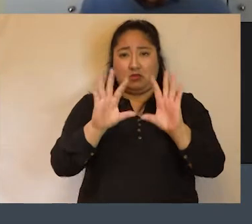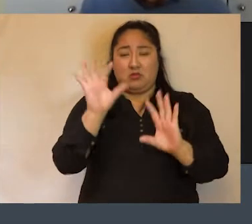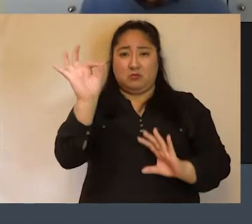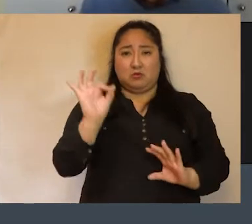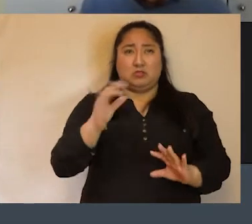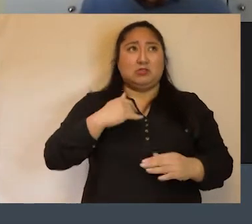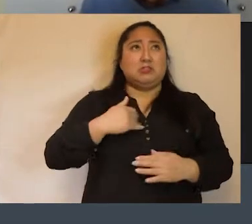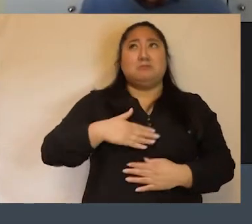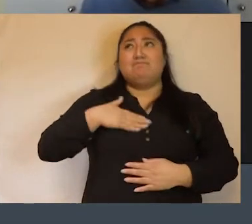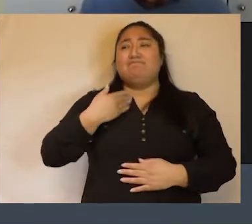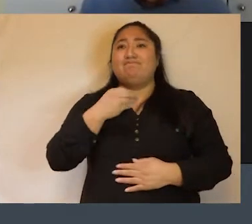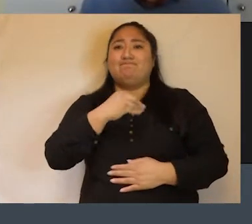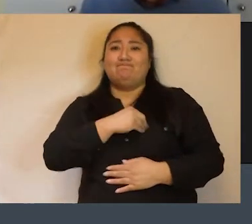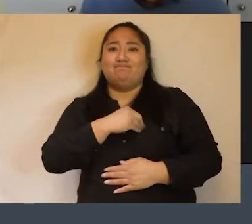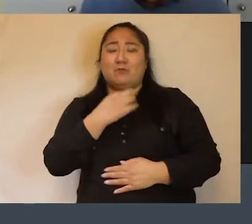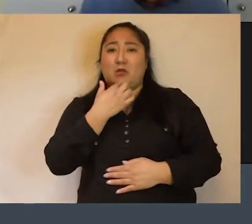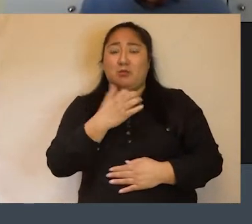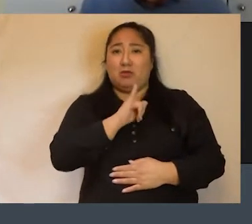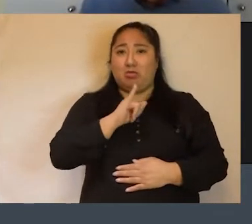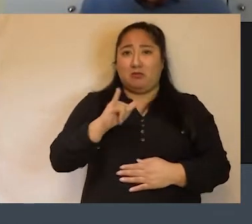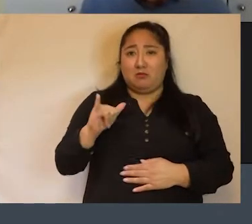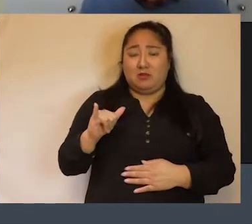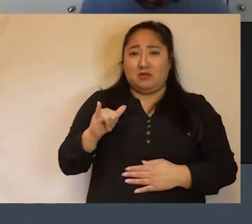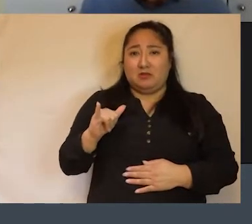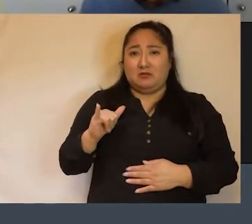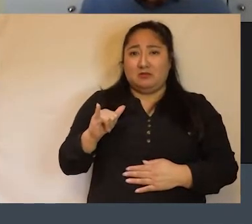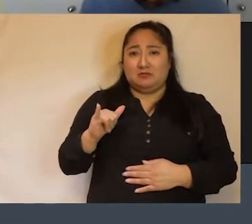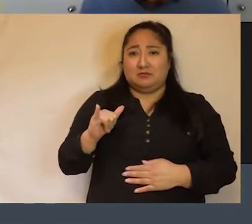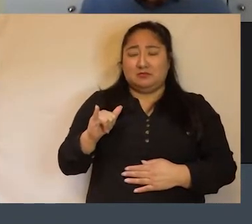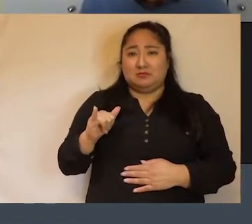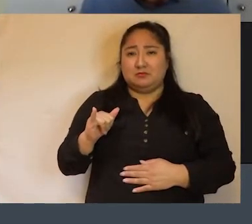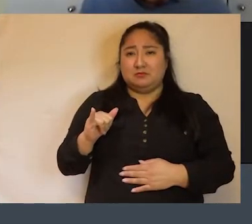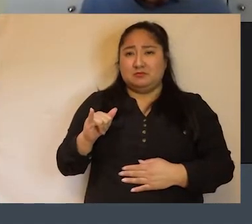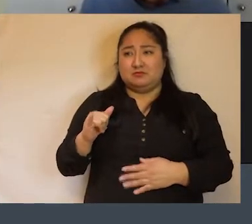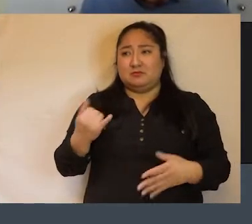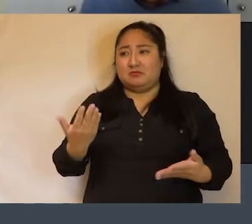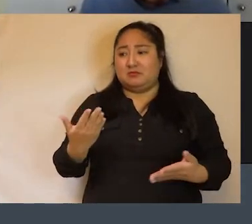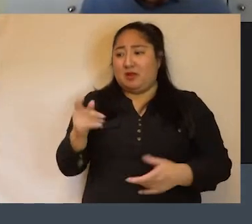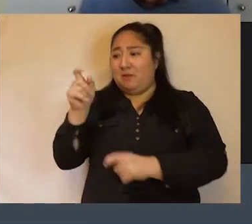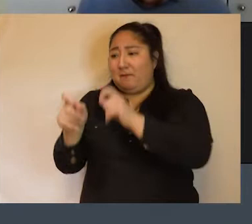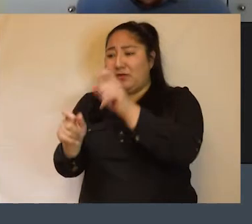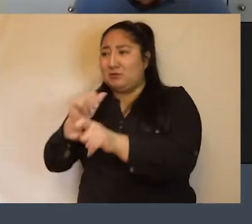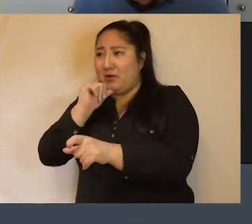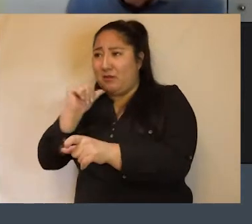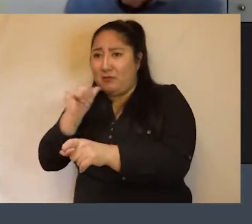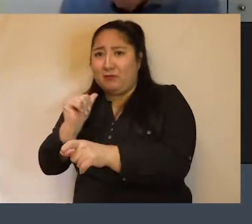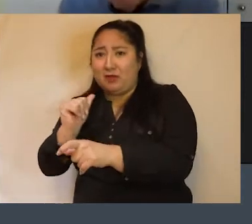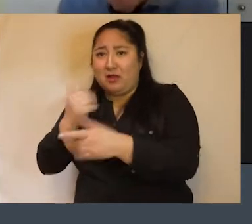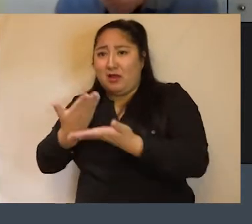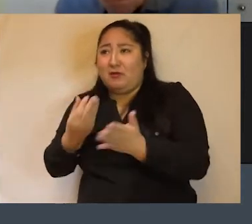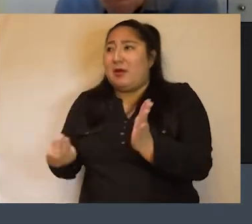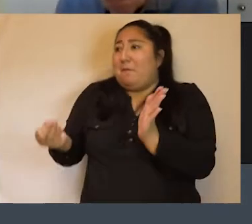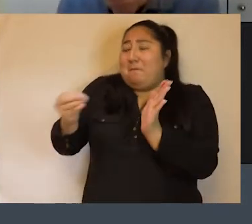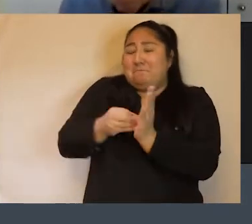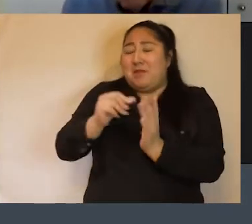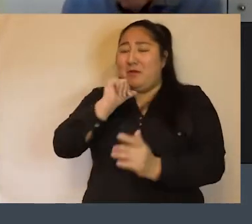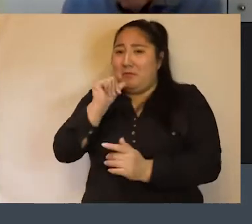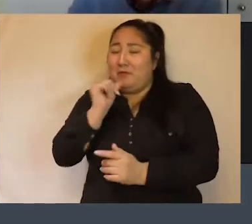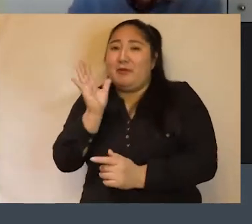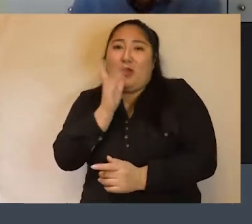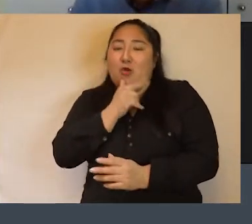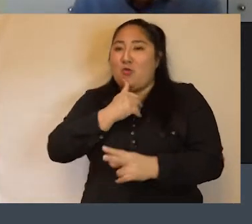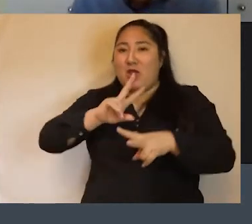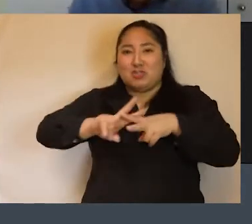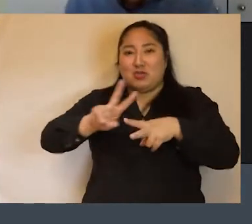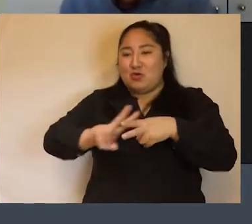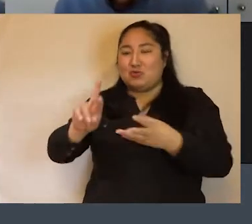debate del 10% a mí me pone un poco triste porque lo que va a pasar es, ciertamente, es hacer más pobres a las personas. No hay una